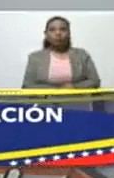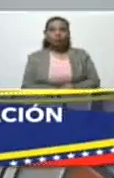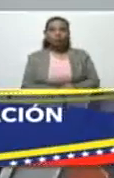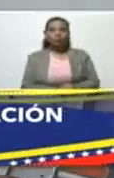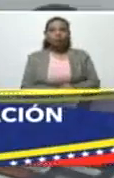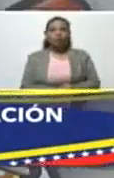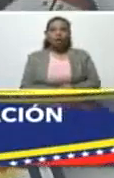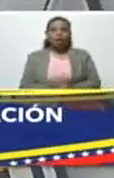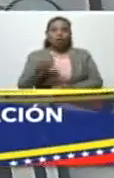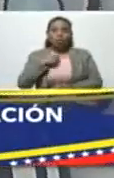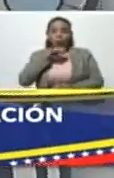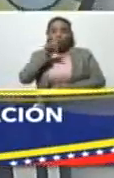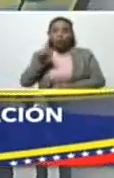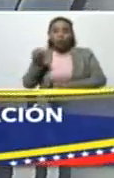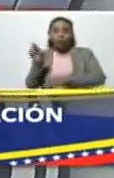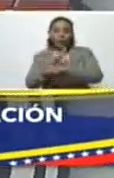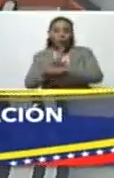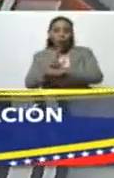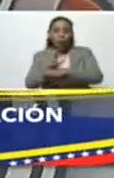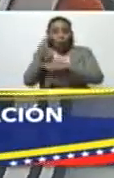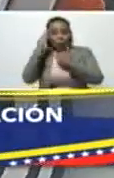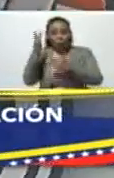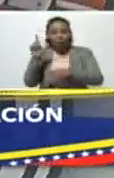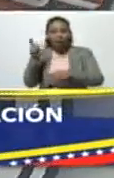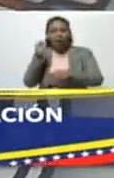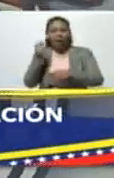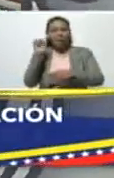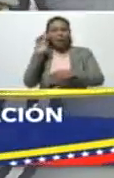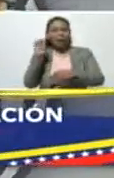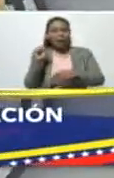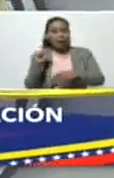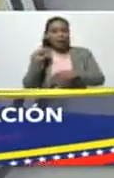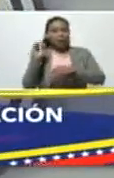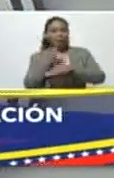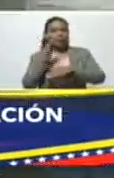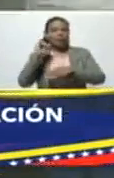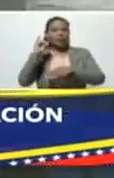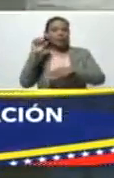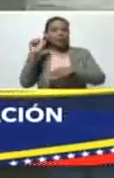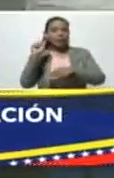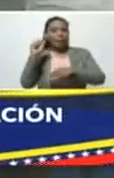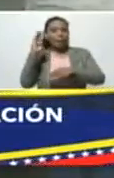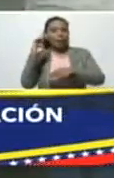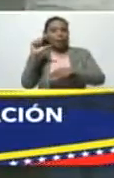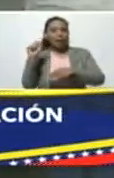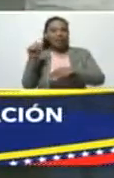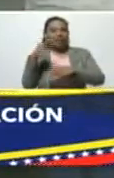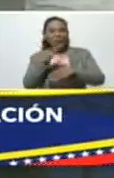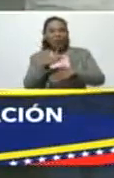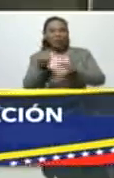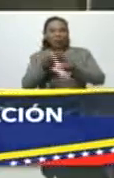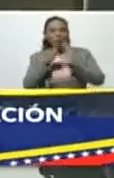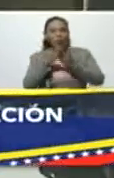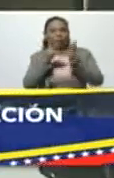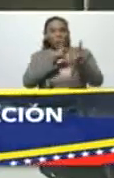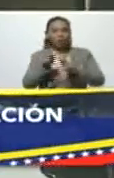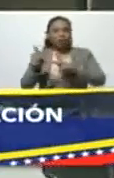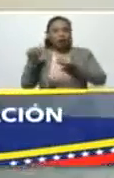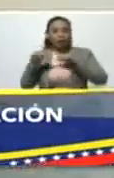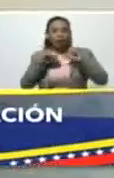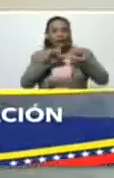Les voy a preguntar rápidamente, hola Gabriela, hola Isabela, hola. ¿Qué les parece a ustedes todo este mundo de la programación en este